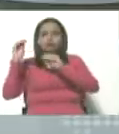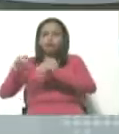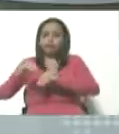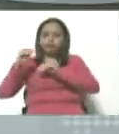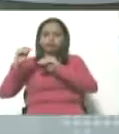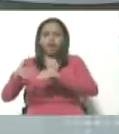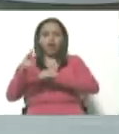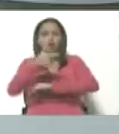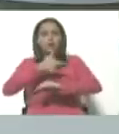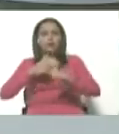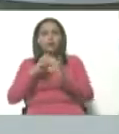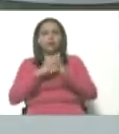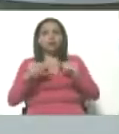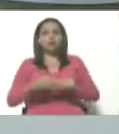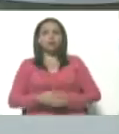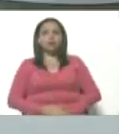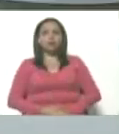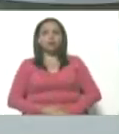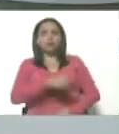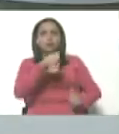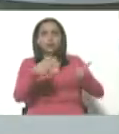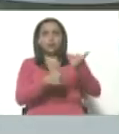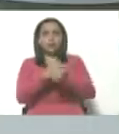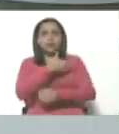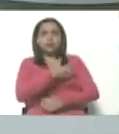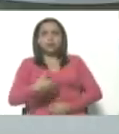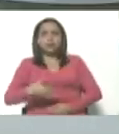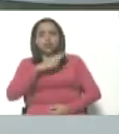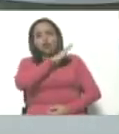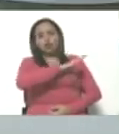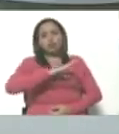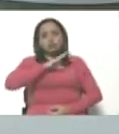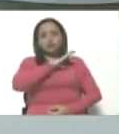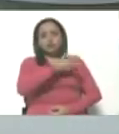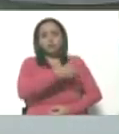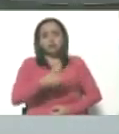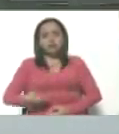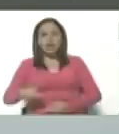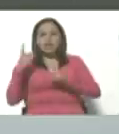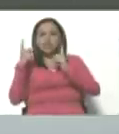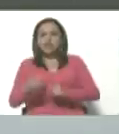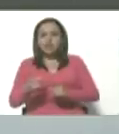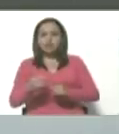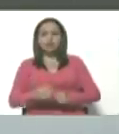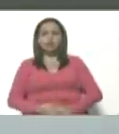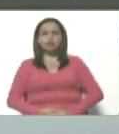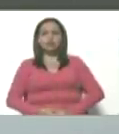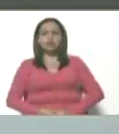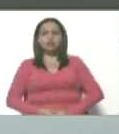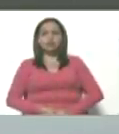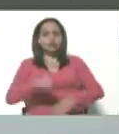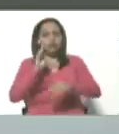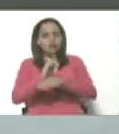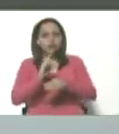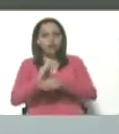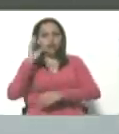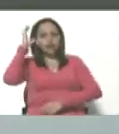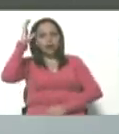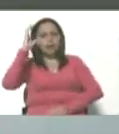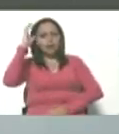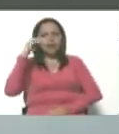insisto, gobernadores, gobernadoras, vicepresidenta, comisión presidencial, tenemos que garantizar la